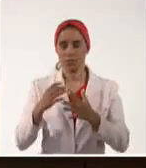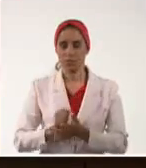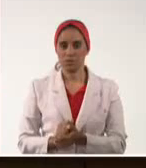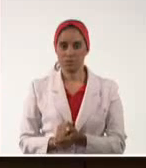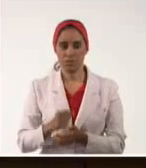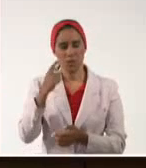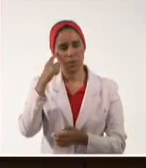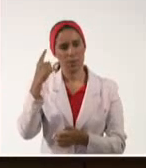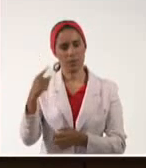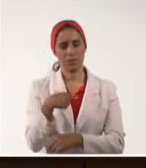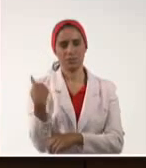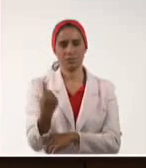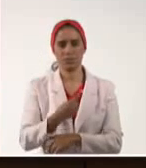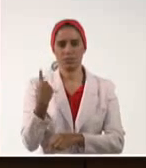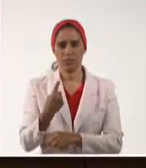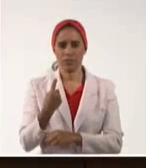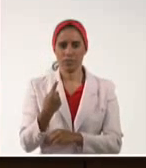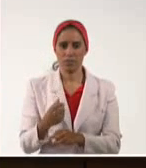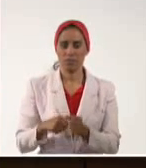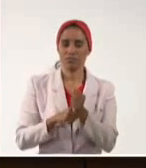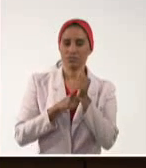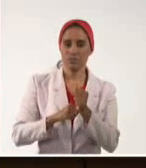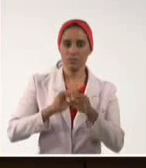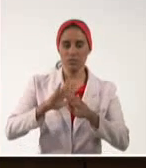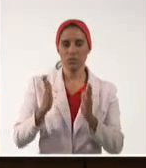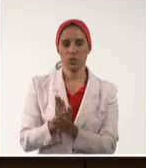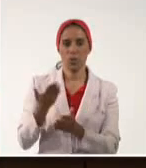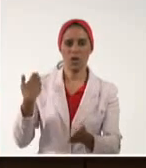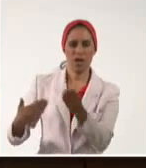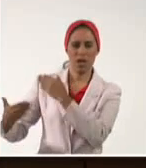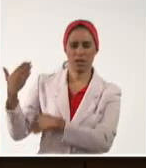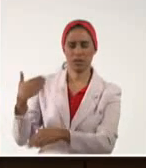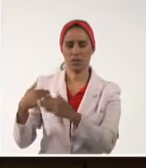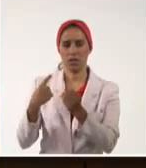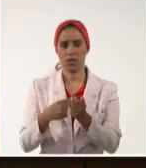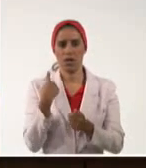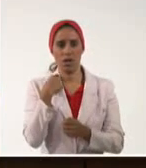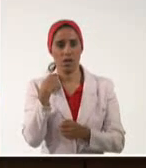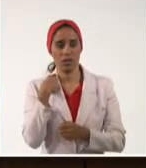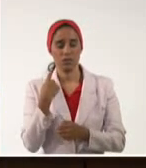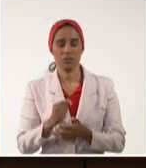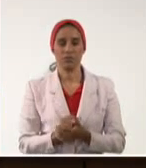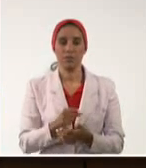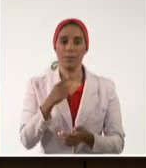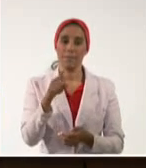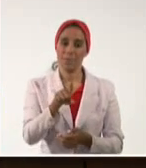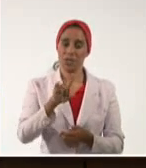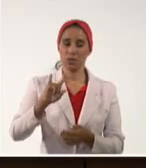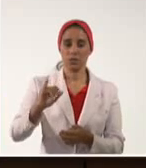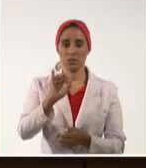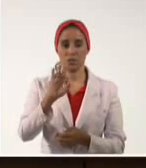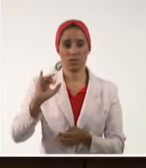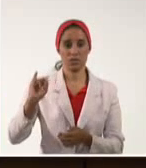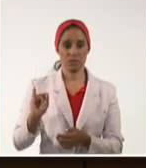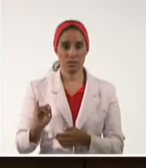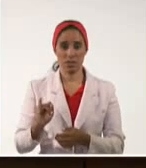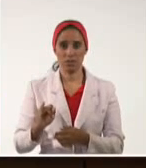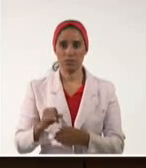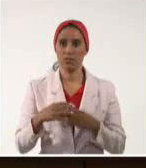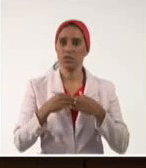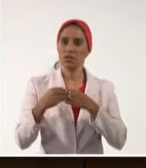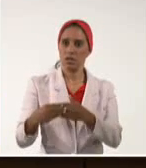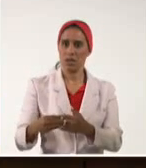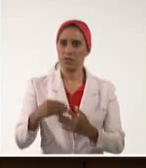pensamiento consolidado desde varios años atrás. En 1986, el comandante en jefe había impulsado un